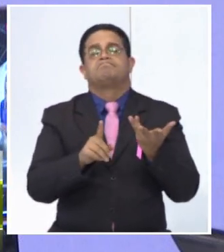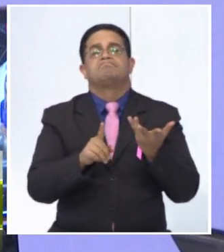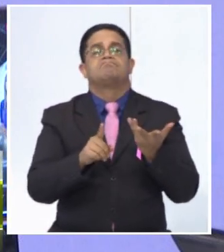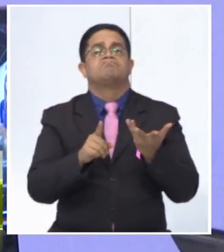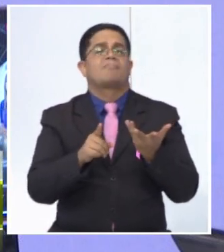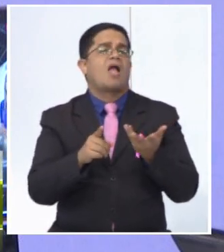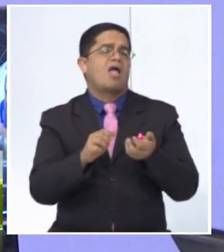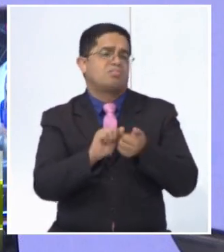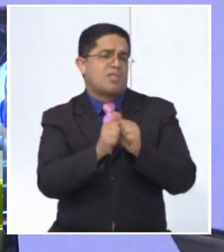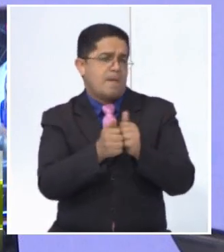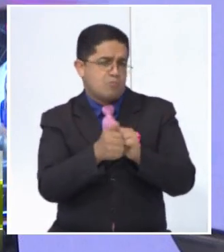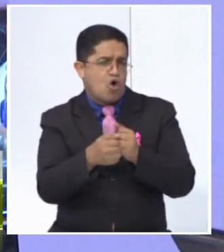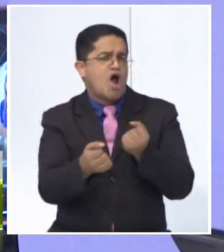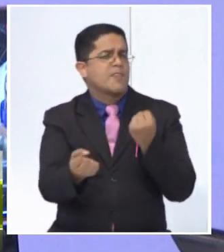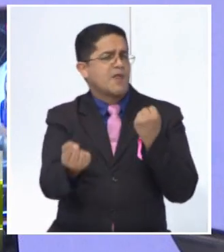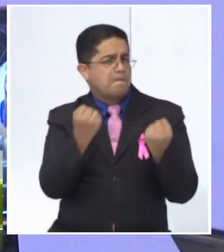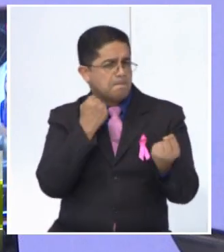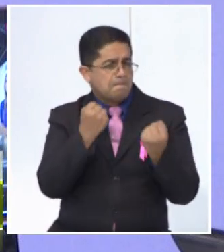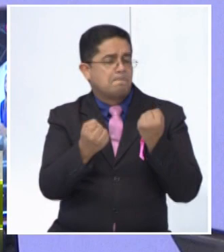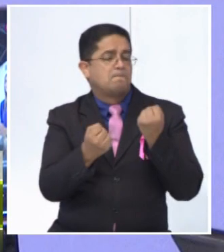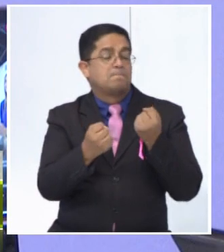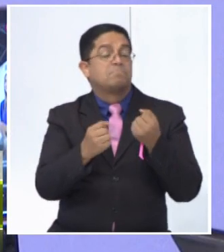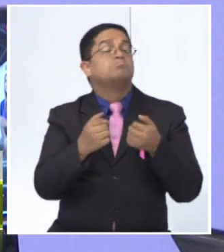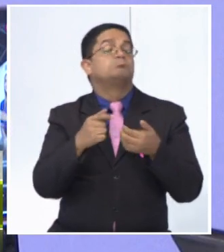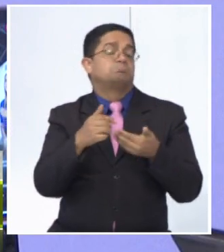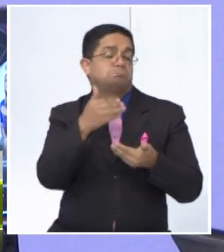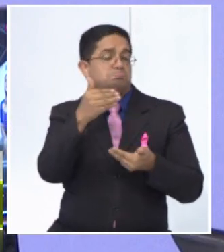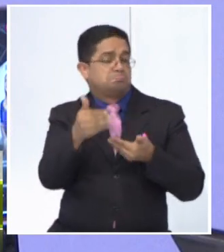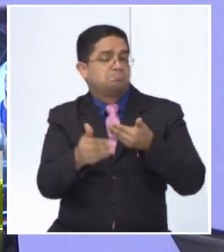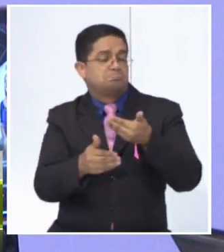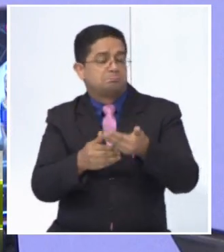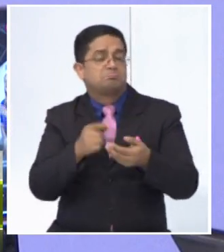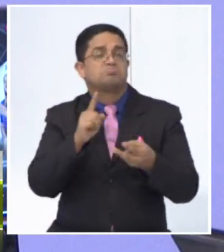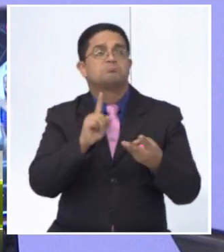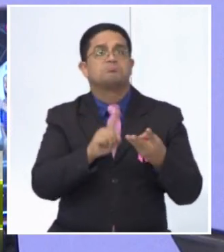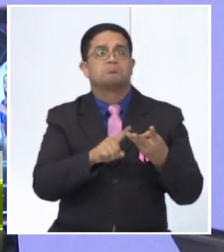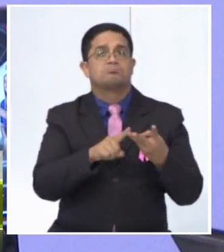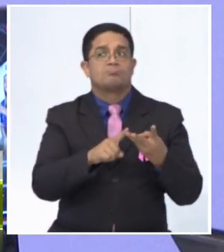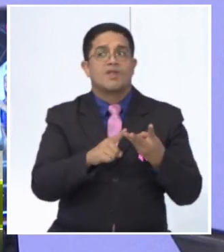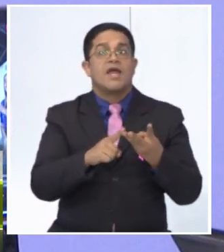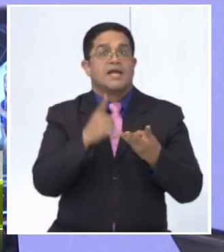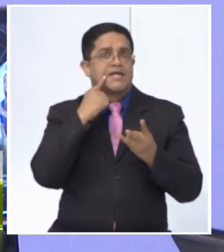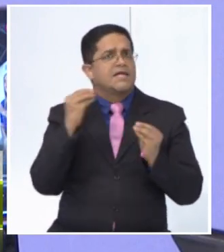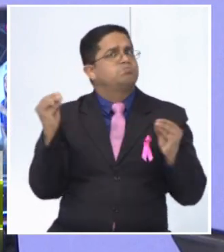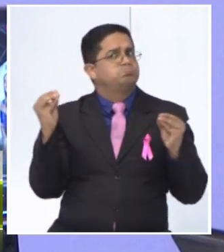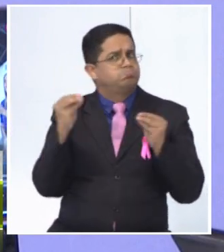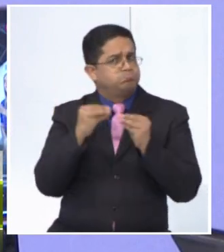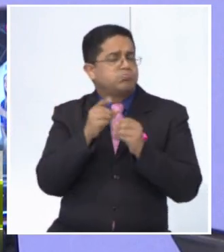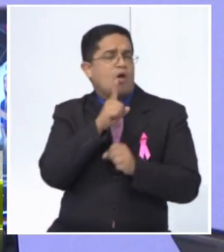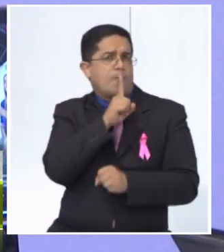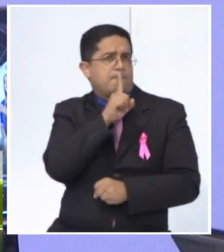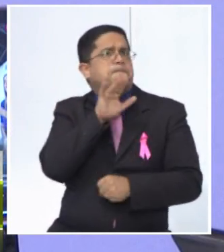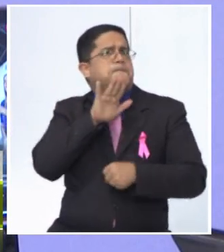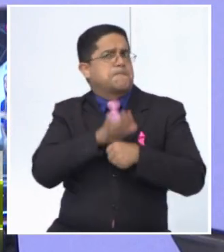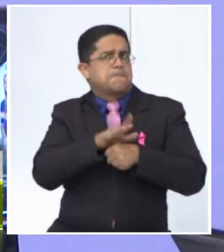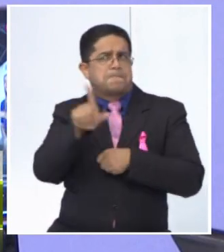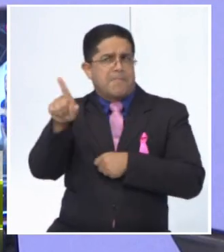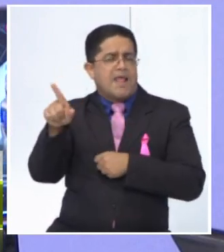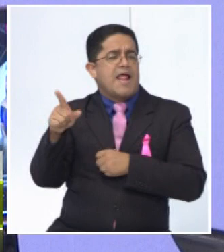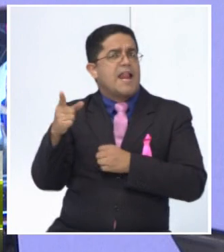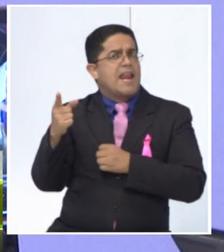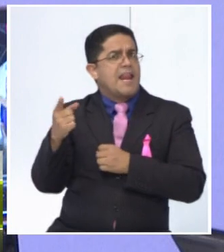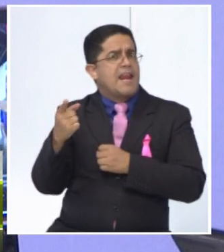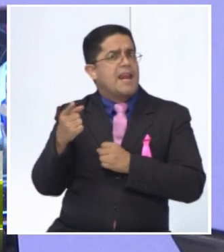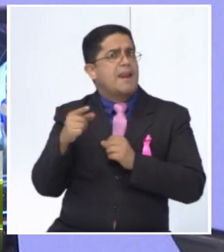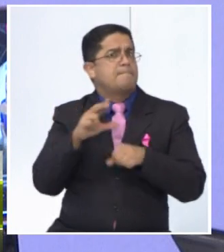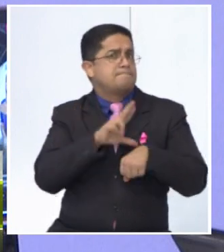actividad física durante el proceso de tratamiento, que cumpla con los tratamientos médicos, tal como se los indica el médico,